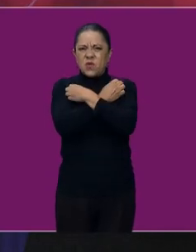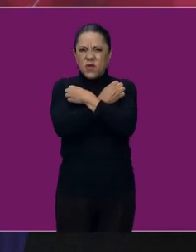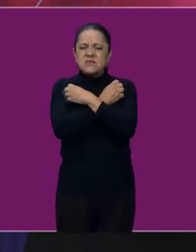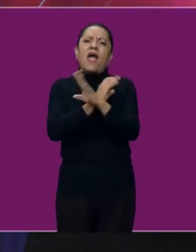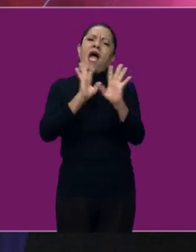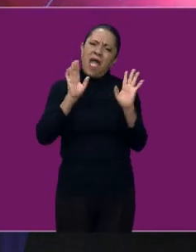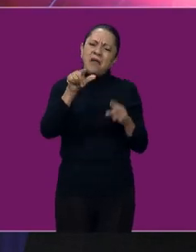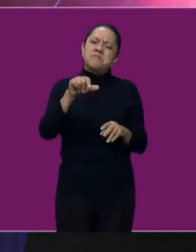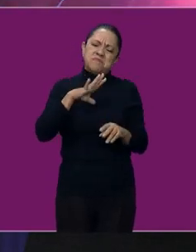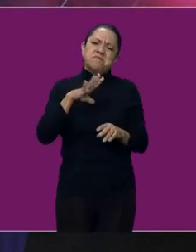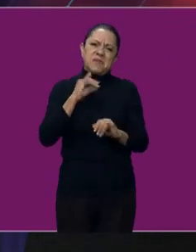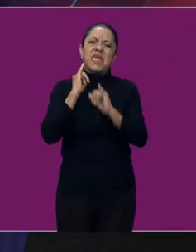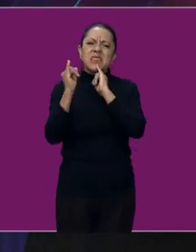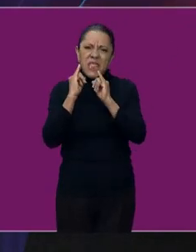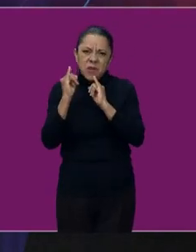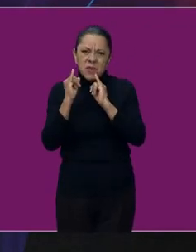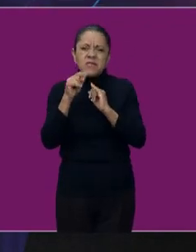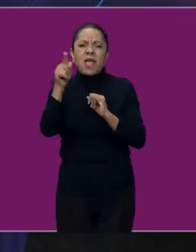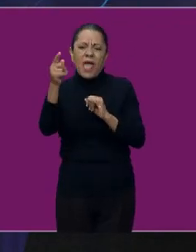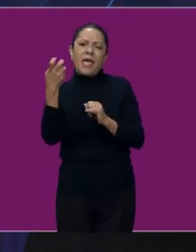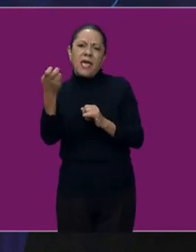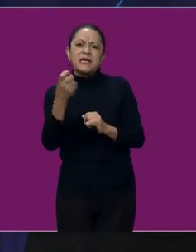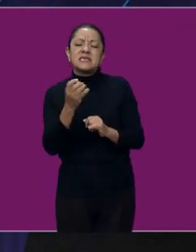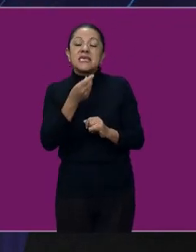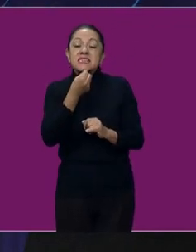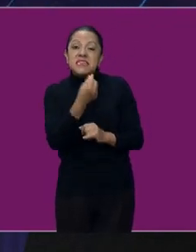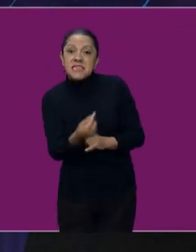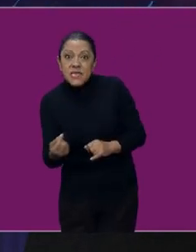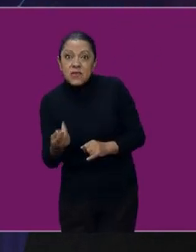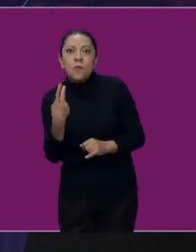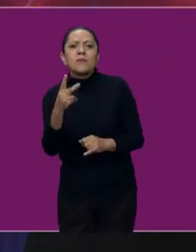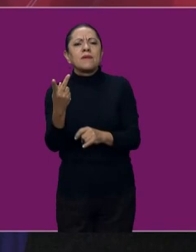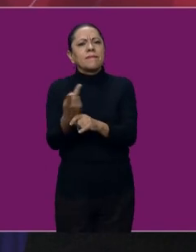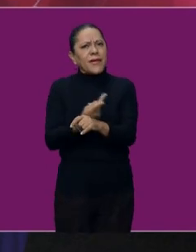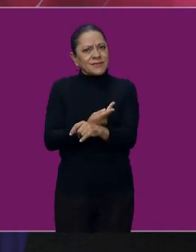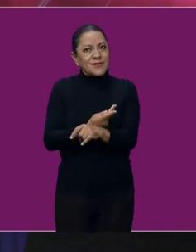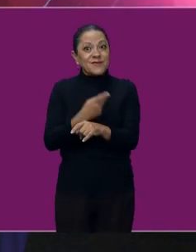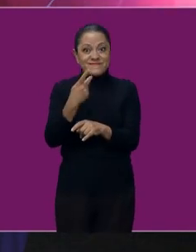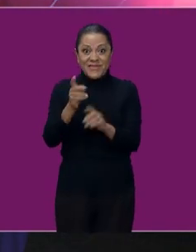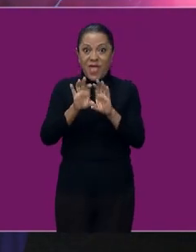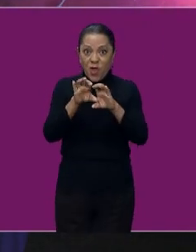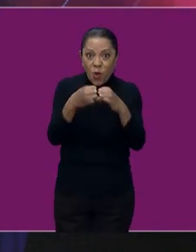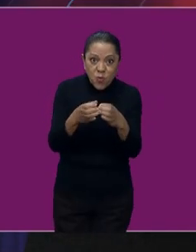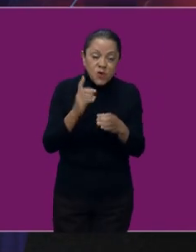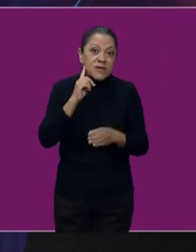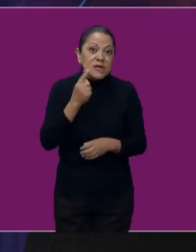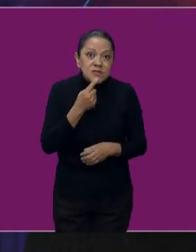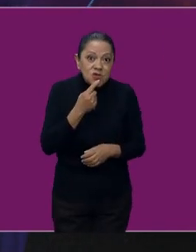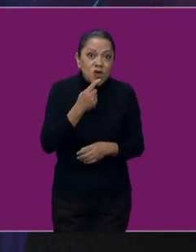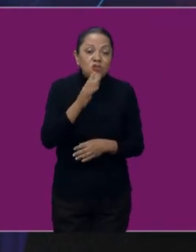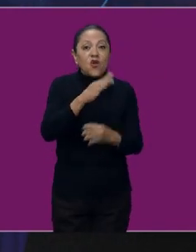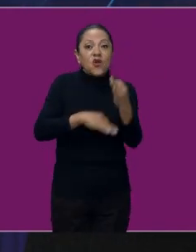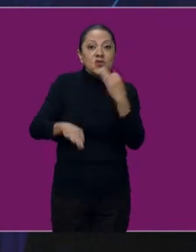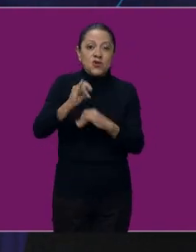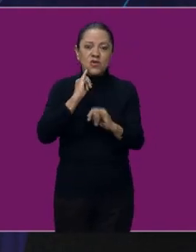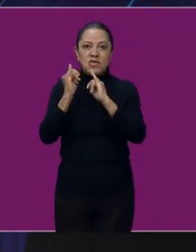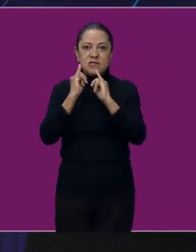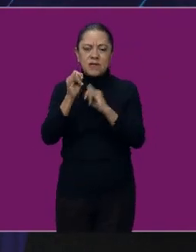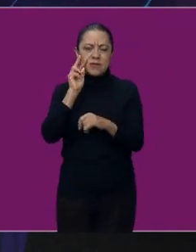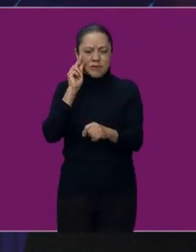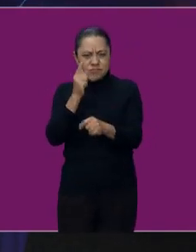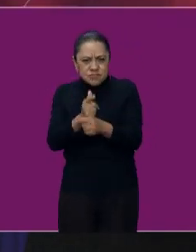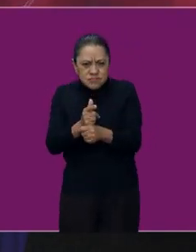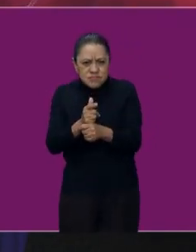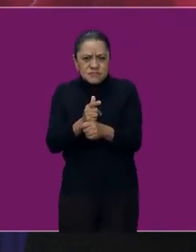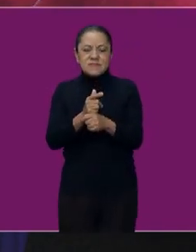para los niños pero qué pasó que la comunidad sorda y los intérpretes y todos los que conocemos esta lengua nos